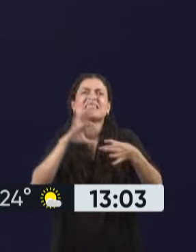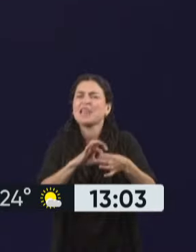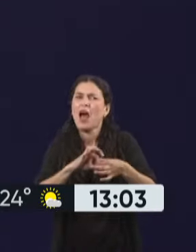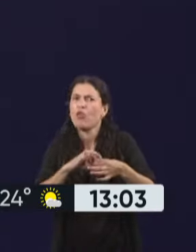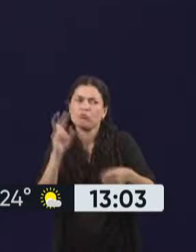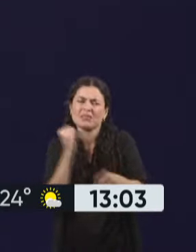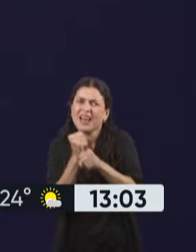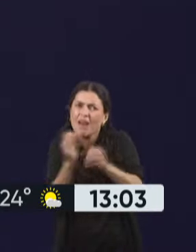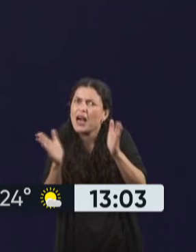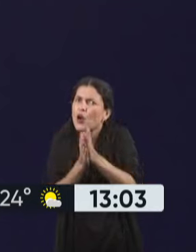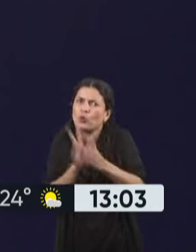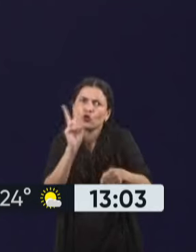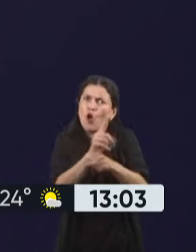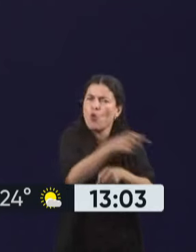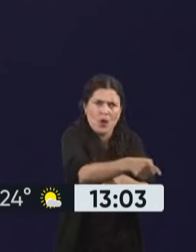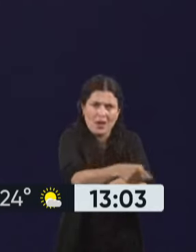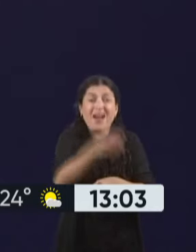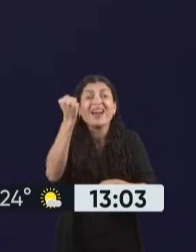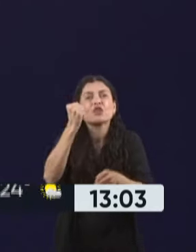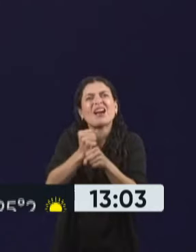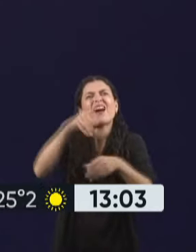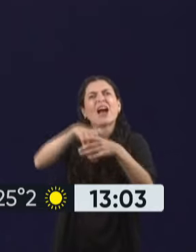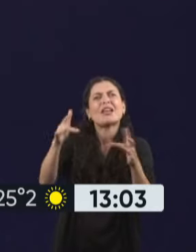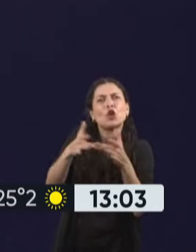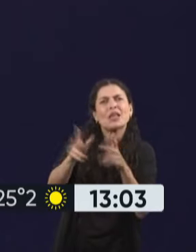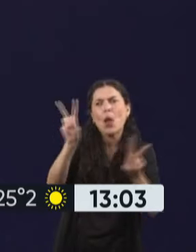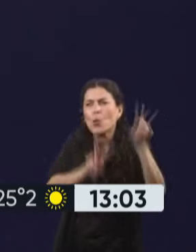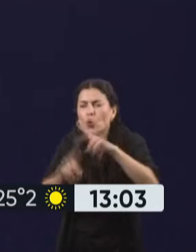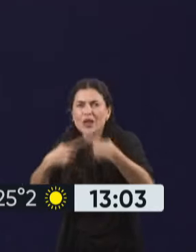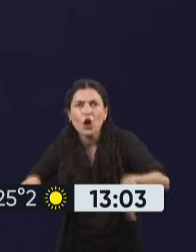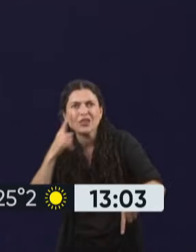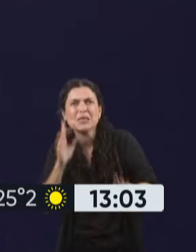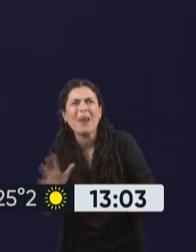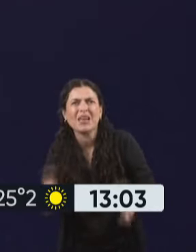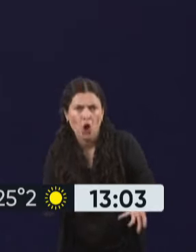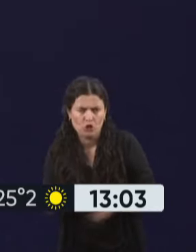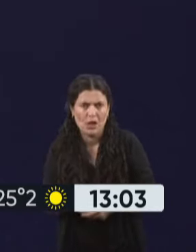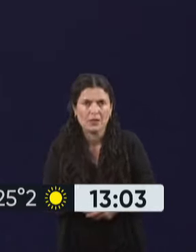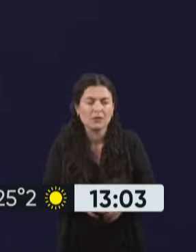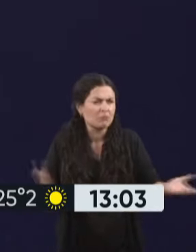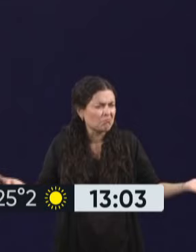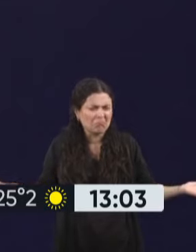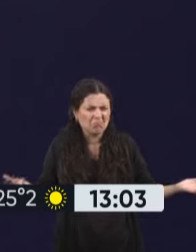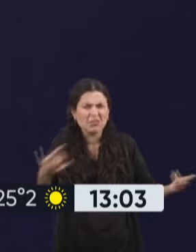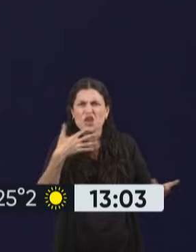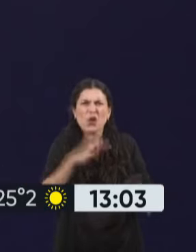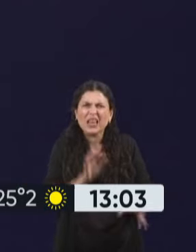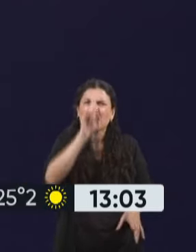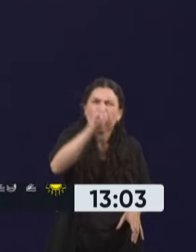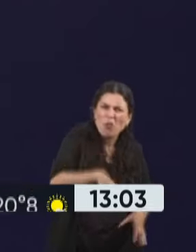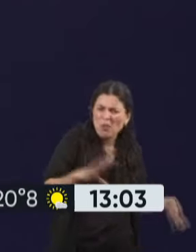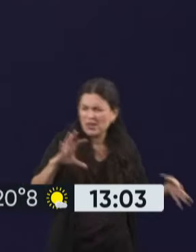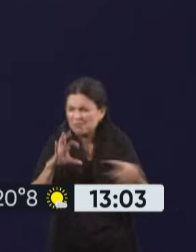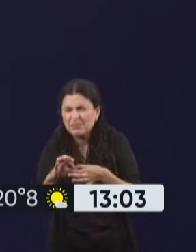que no relaciono la CIDE con un tema de que en realidad, bueno, ahí hay un concepto. Si